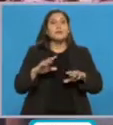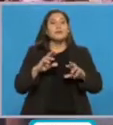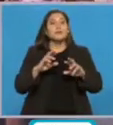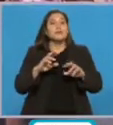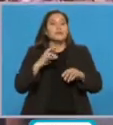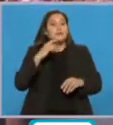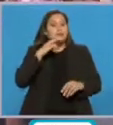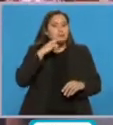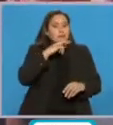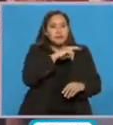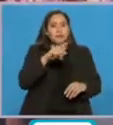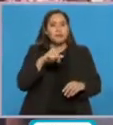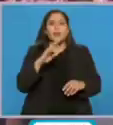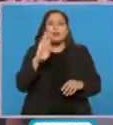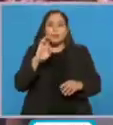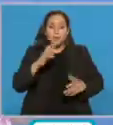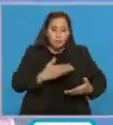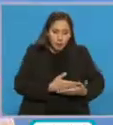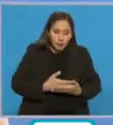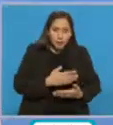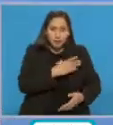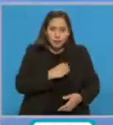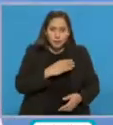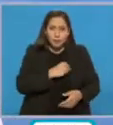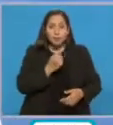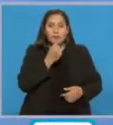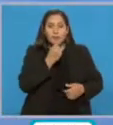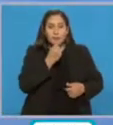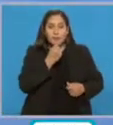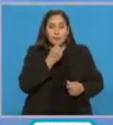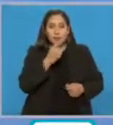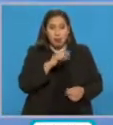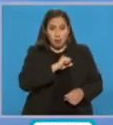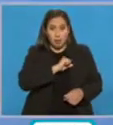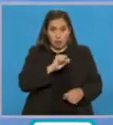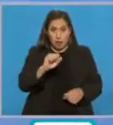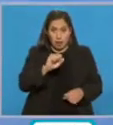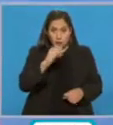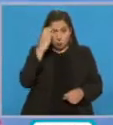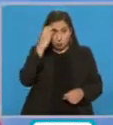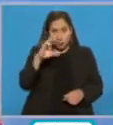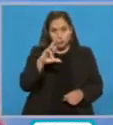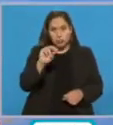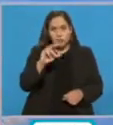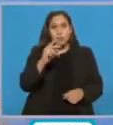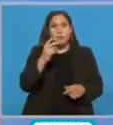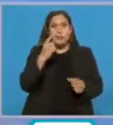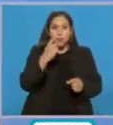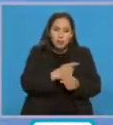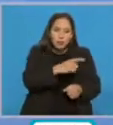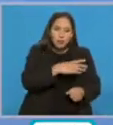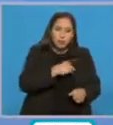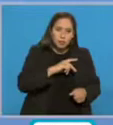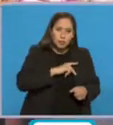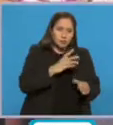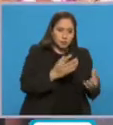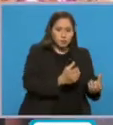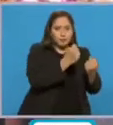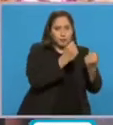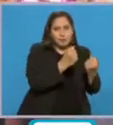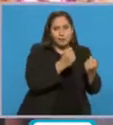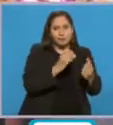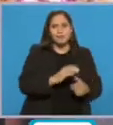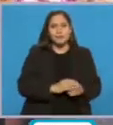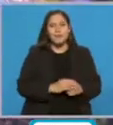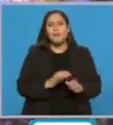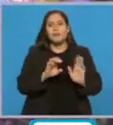donde tienes que sacar a lo mejor un bebé, un niño, a veces no es que seas malo, sino como que piensas primero en los niños, por ejemplo, ¿no? Por ejemplo, si